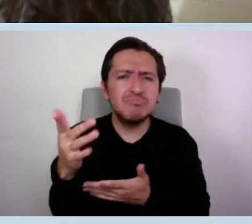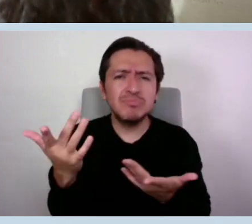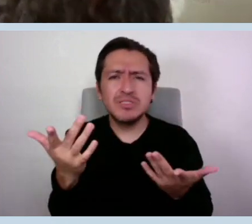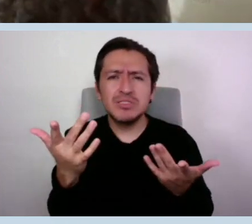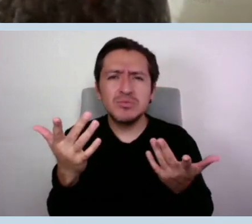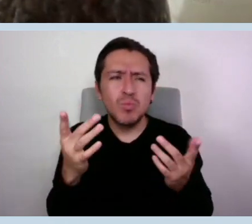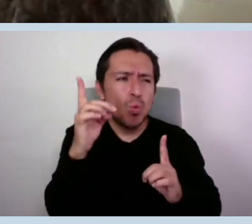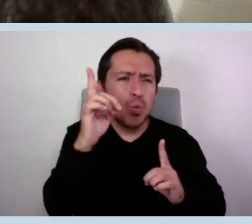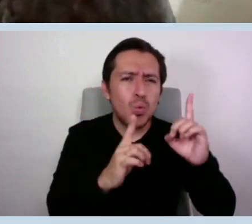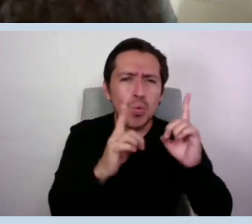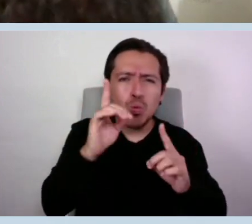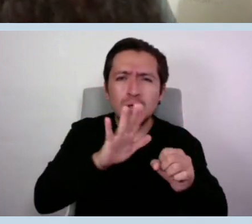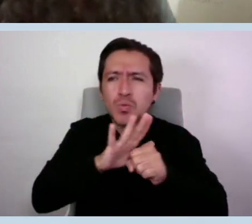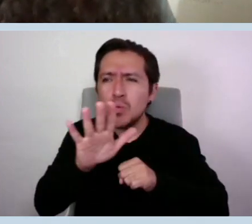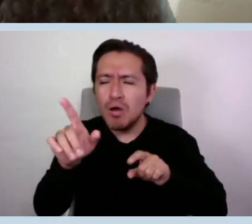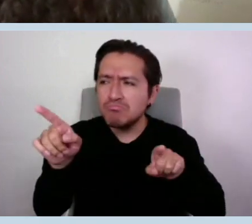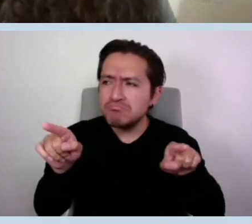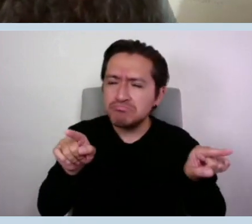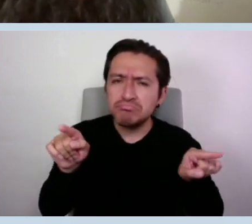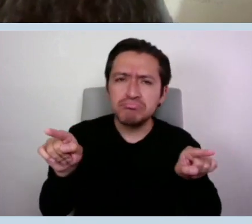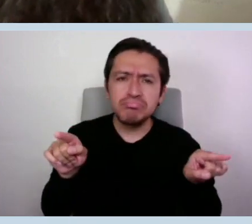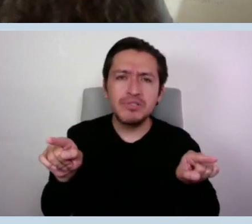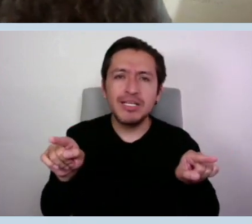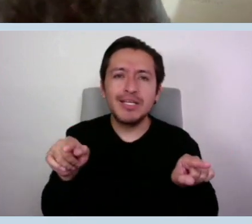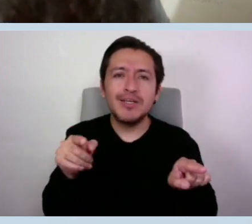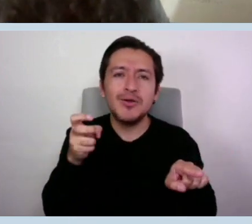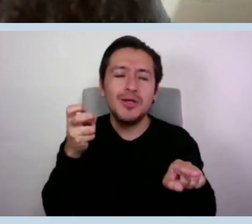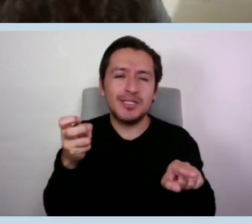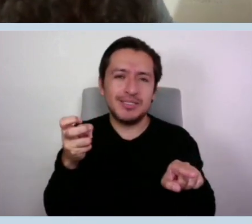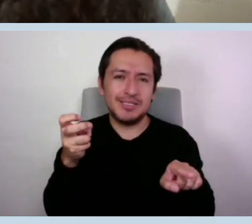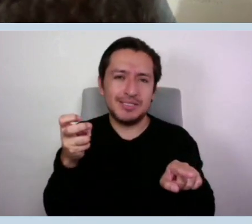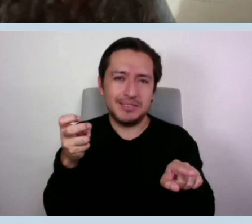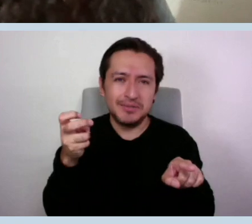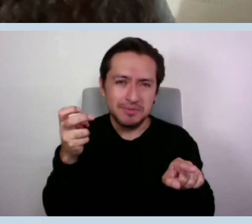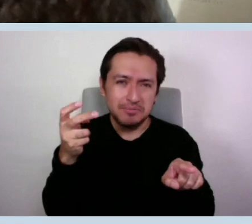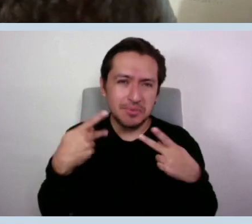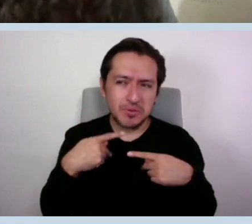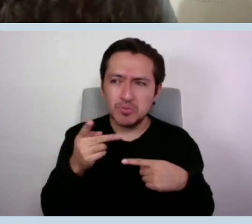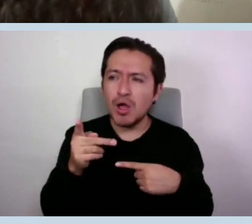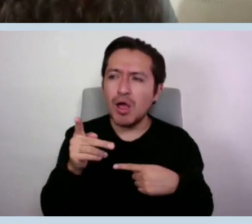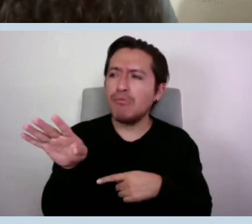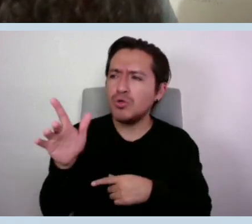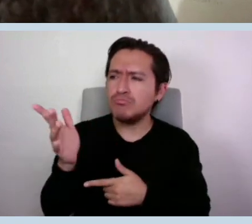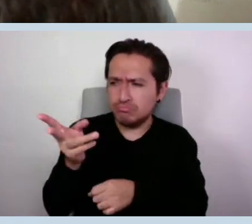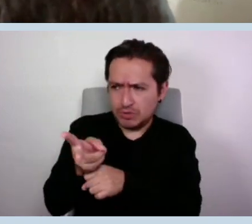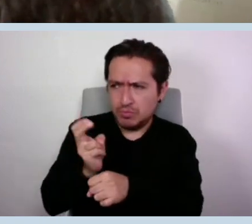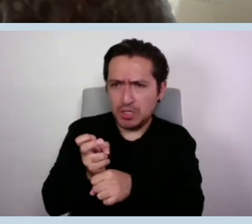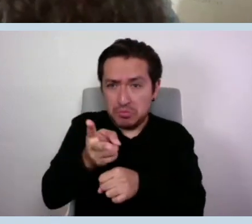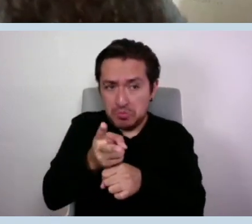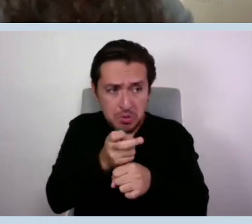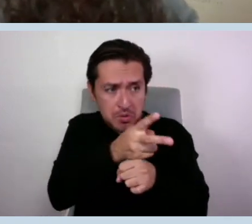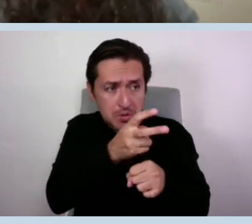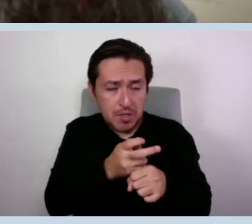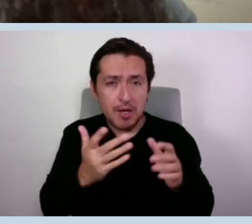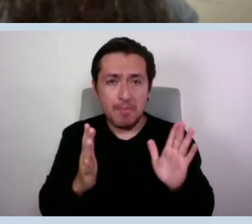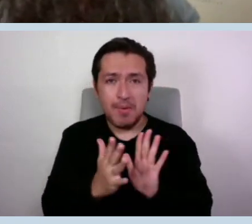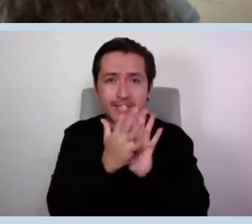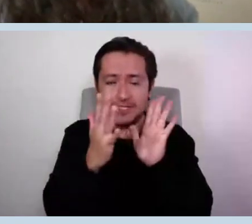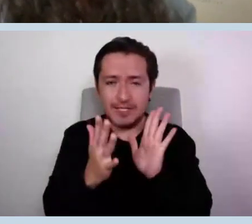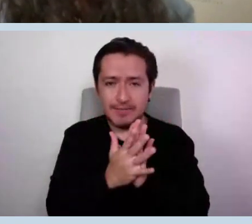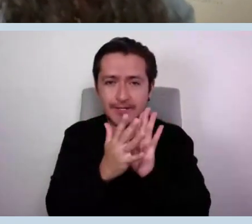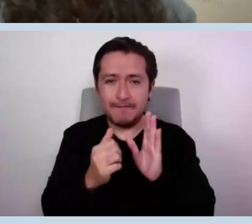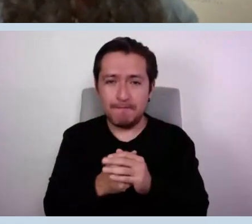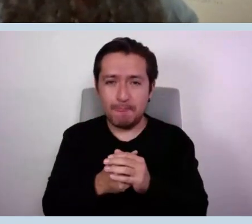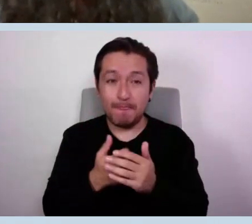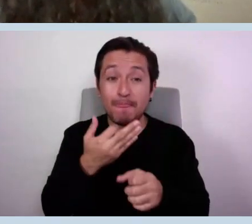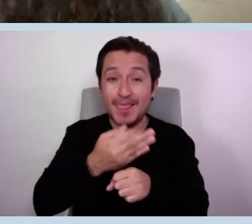cognitivas había Y a partir de eso las les invitamos a participar en todo este proceso que en un momento abordará